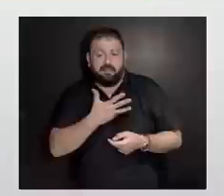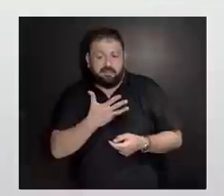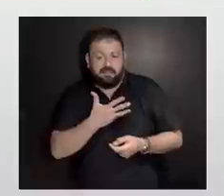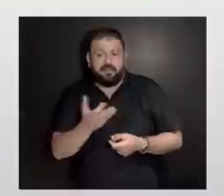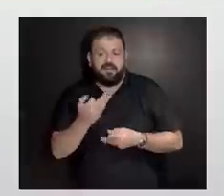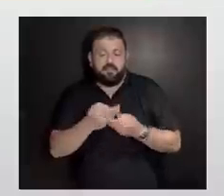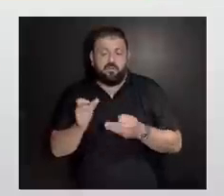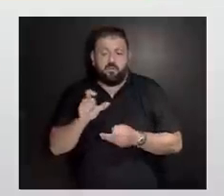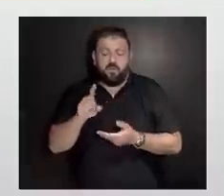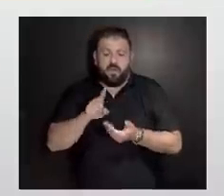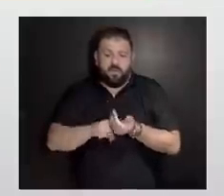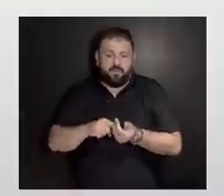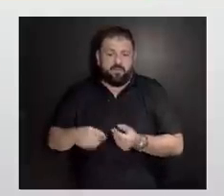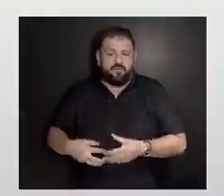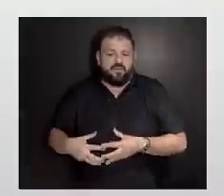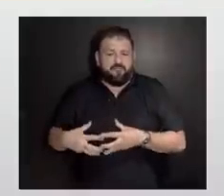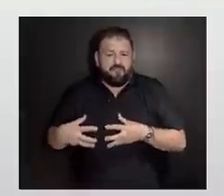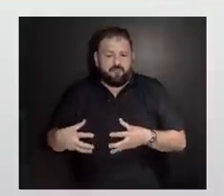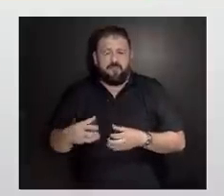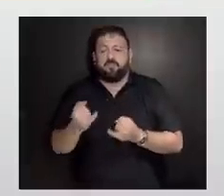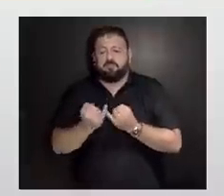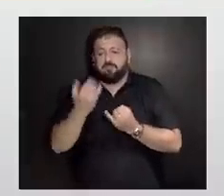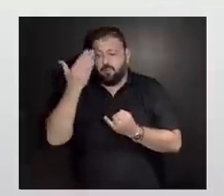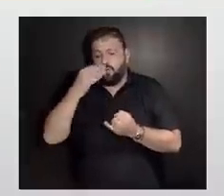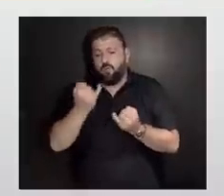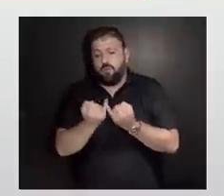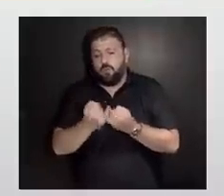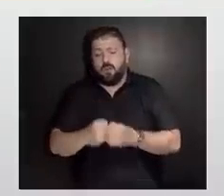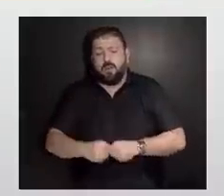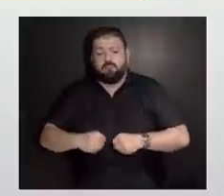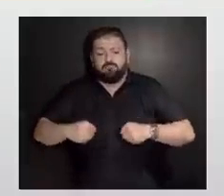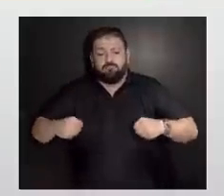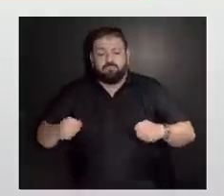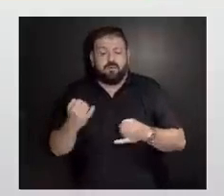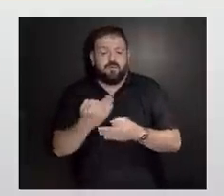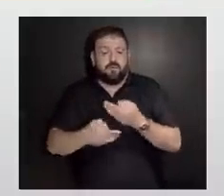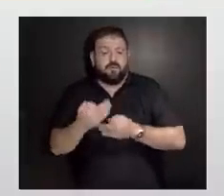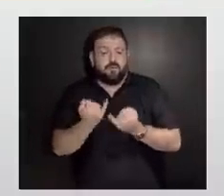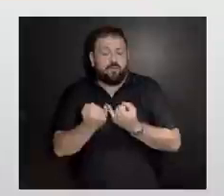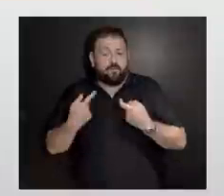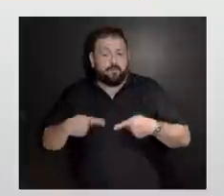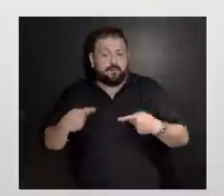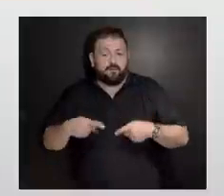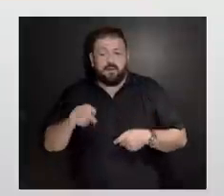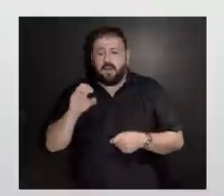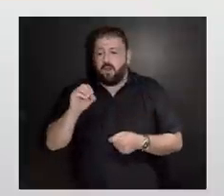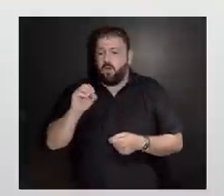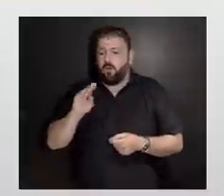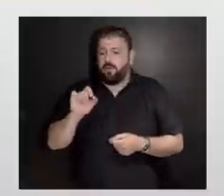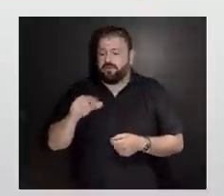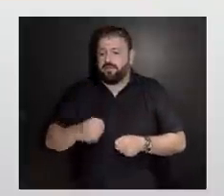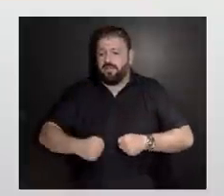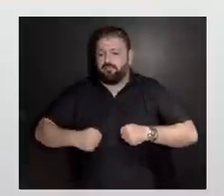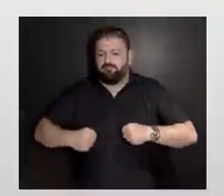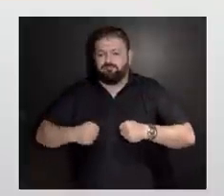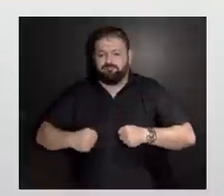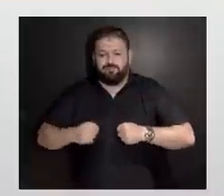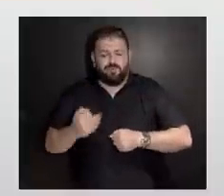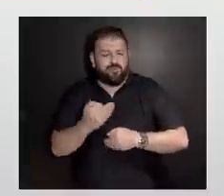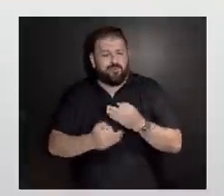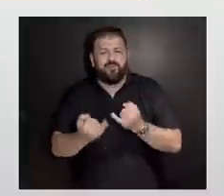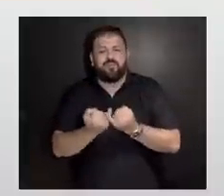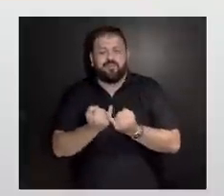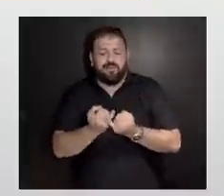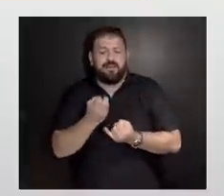proceso inflamatorio como tal, como lo es la obesidad, donde se liberan algunas sustancias que inhiben, en este caso, la acción de